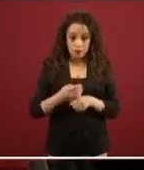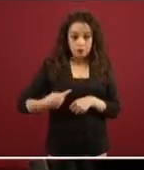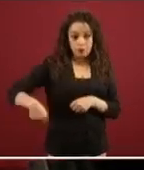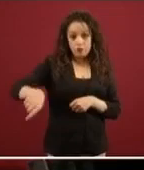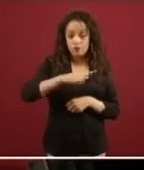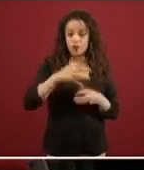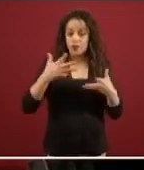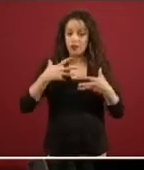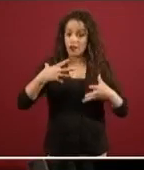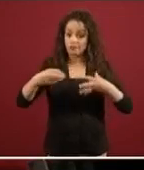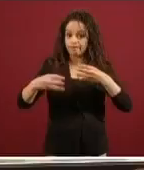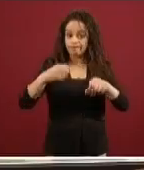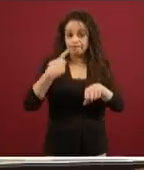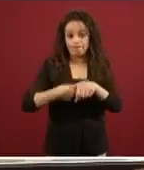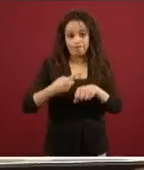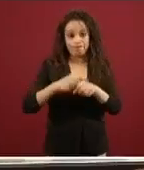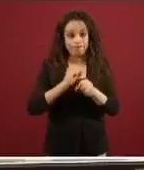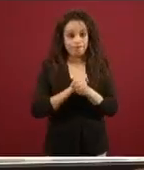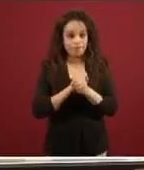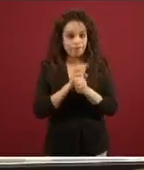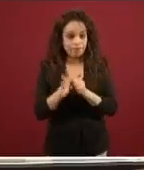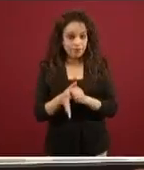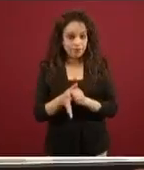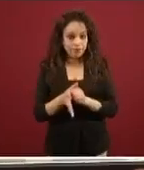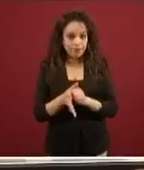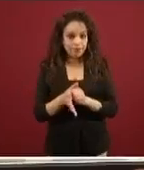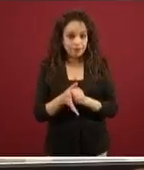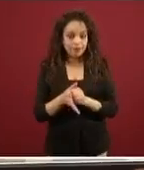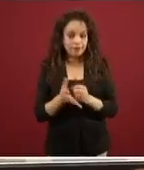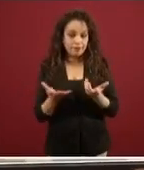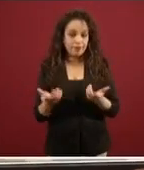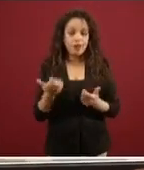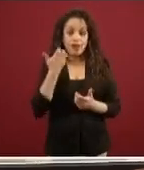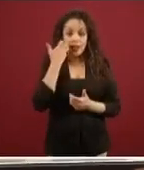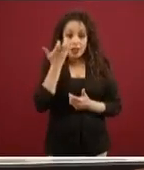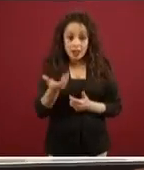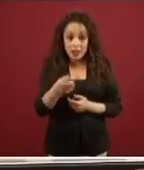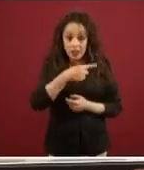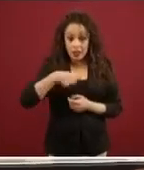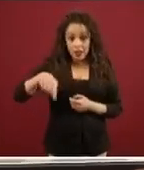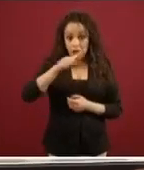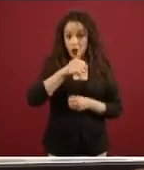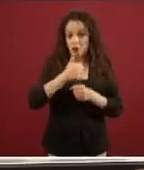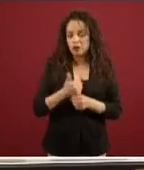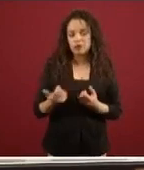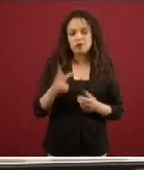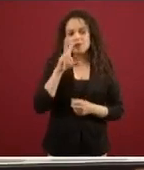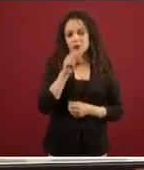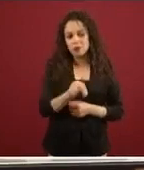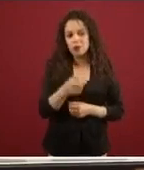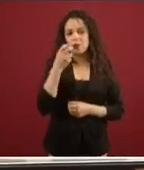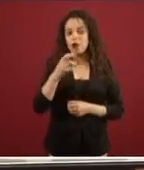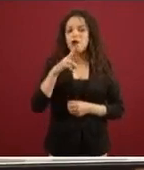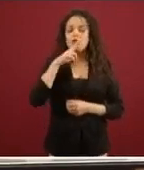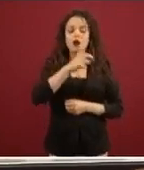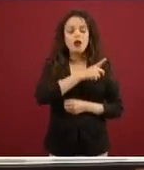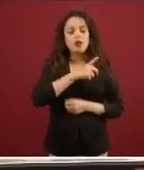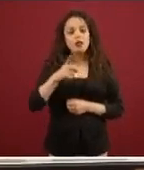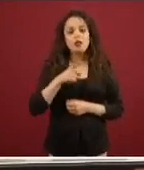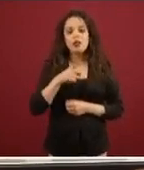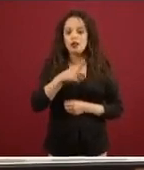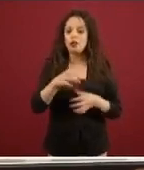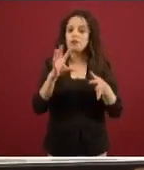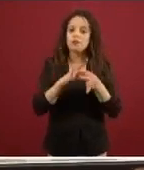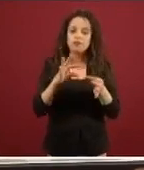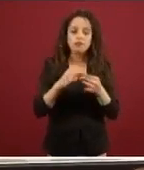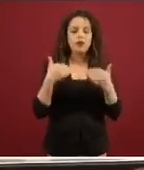no hacemos estas medidas de mitigación que se resumen en quédate en casa, lo que va a